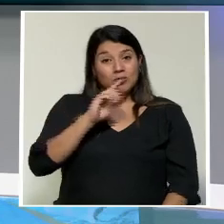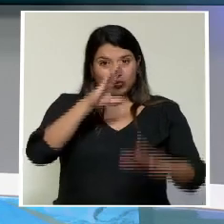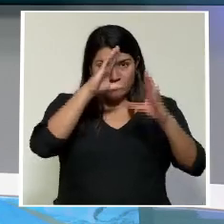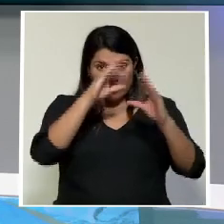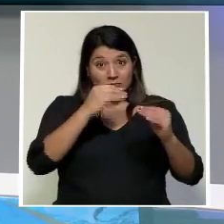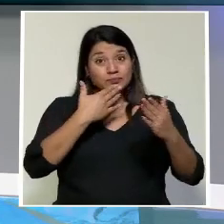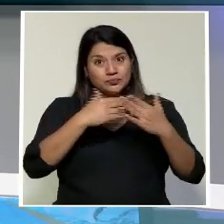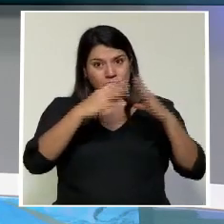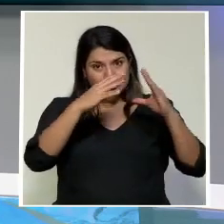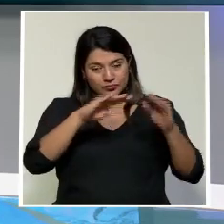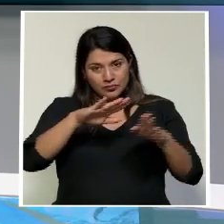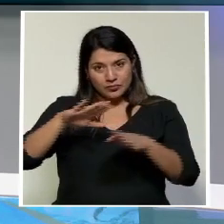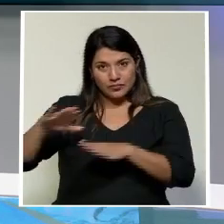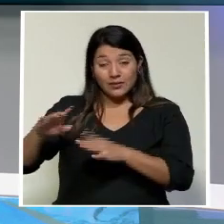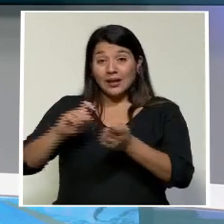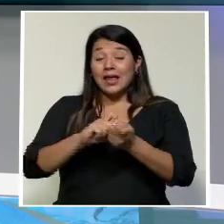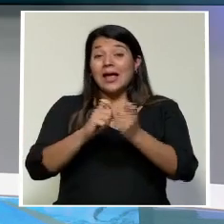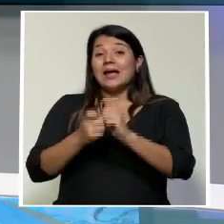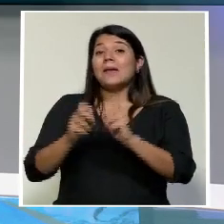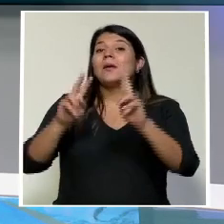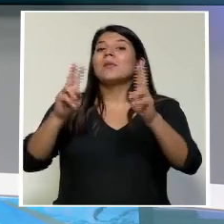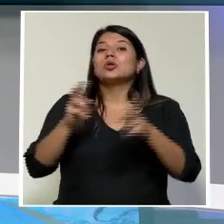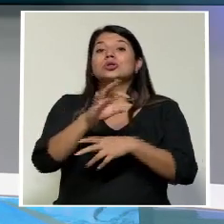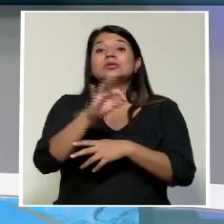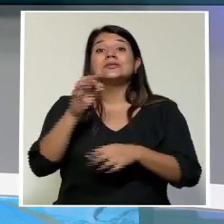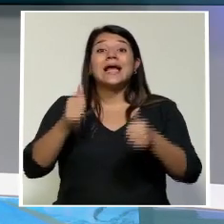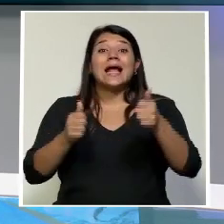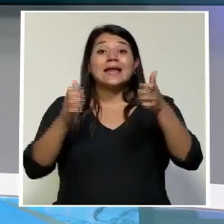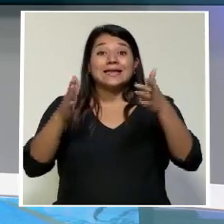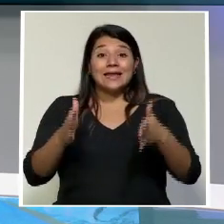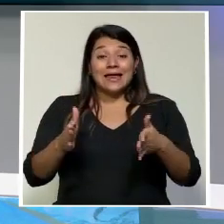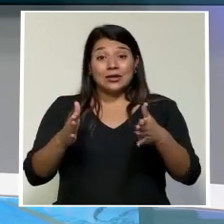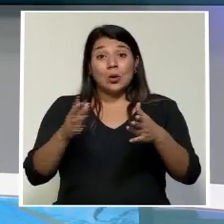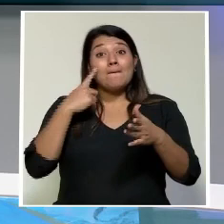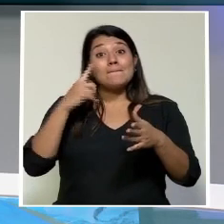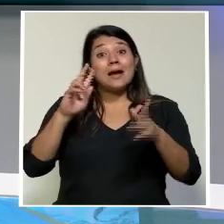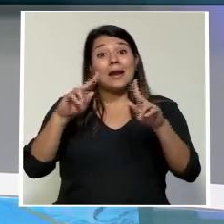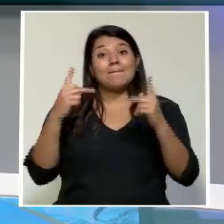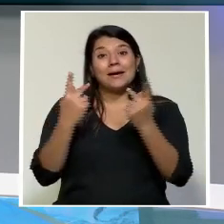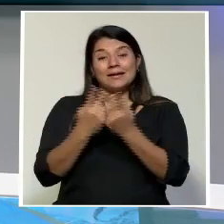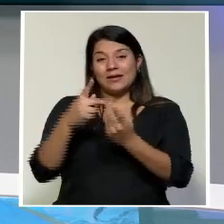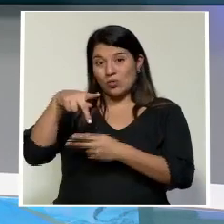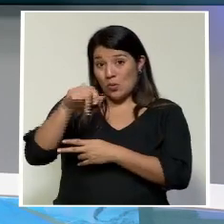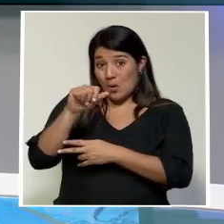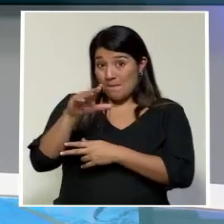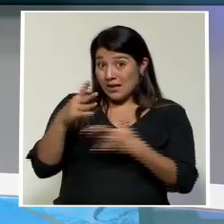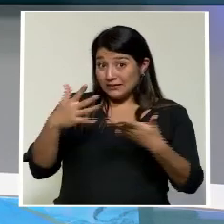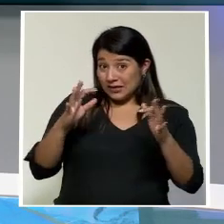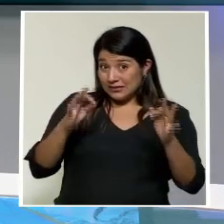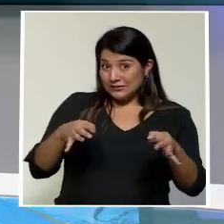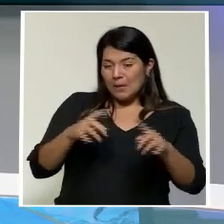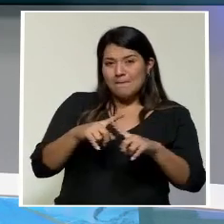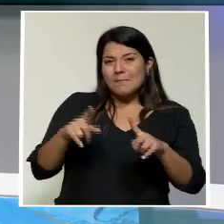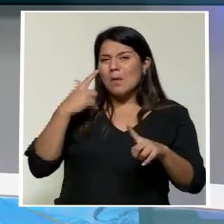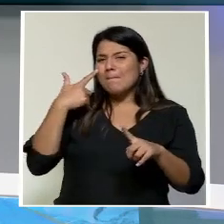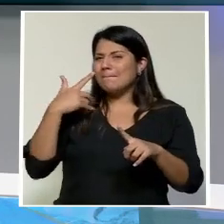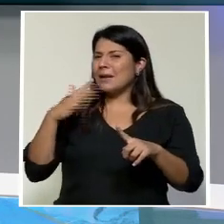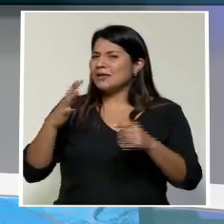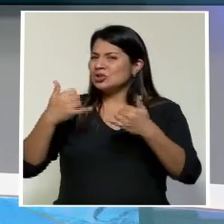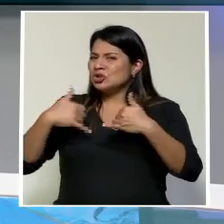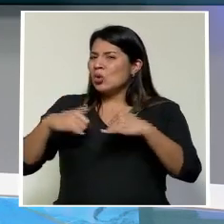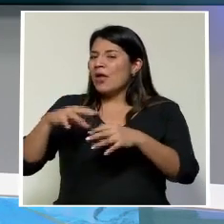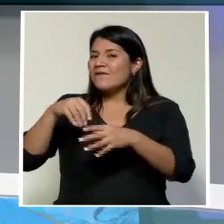Cambiamos de tema. Tras la elección del candidato a la presidencia del Partido de Acción Ciudadana, las aguas parecen no calmarse a lo interno